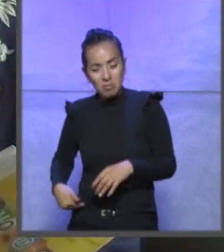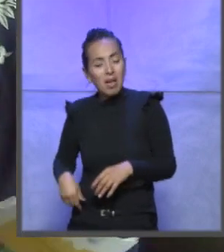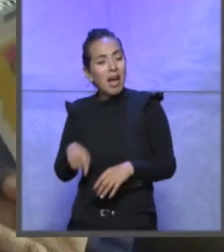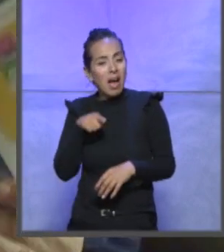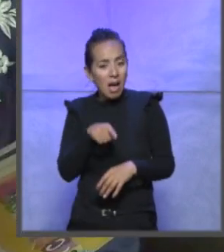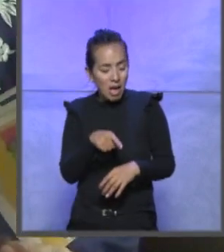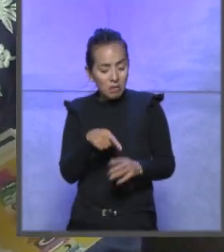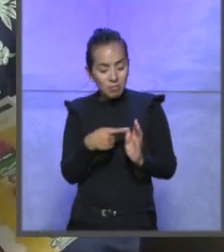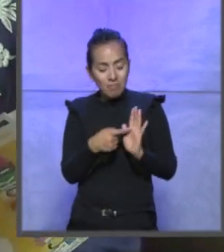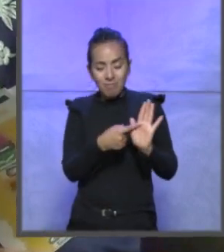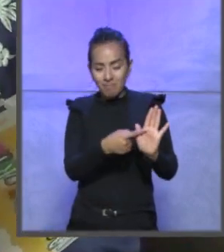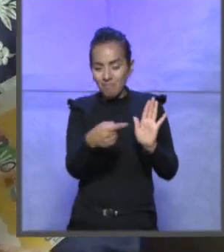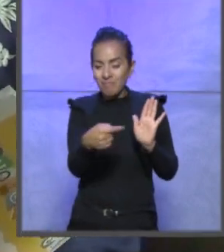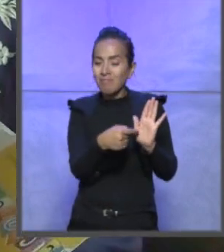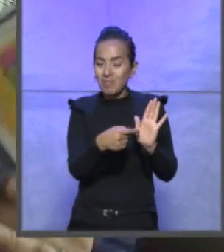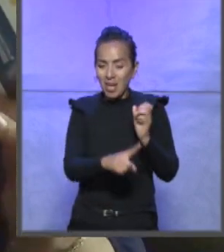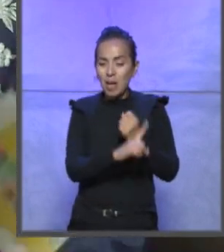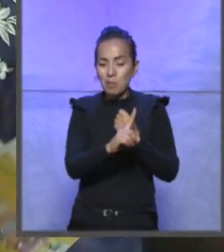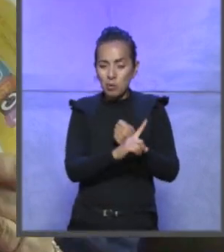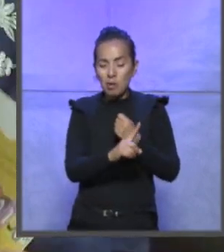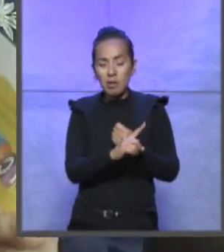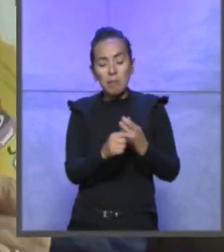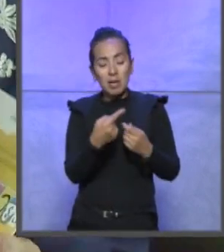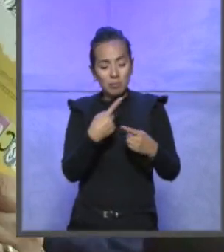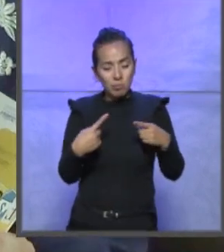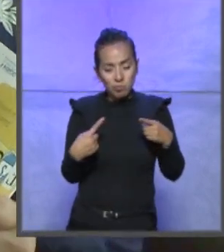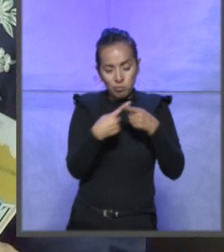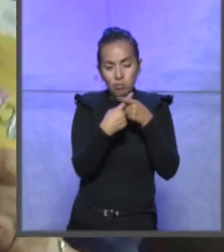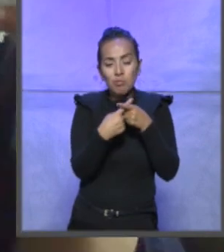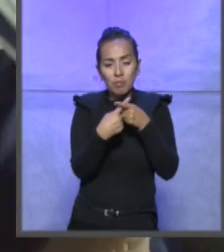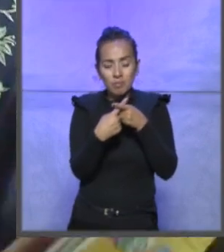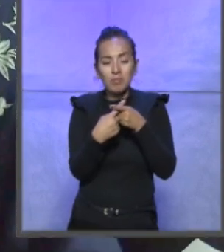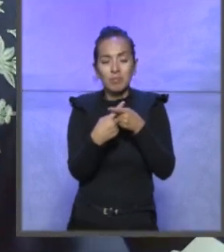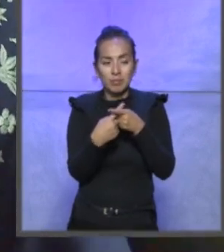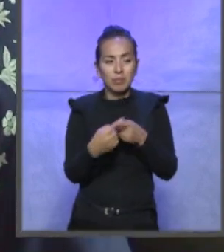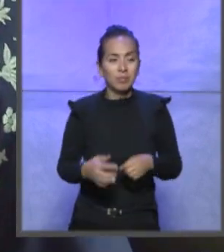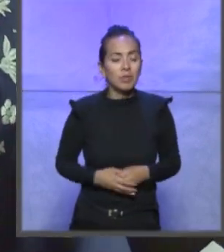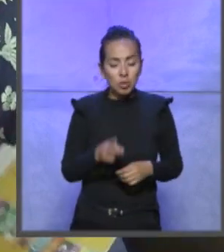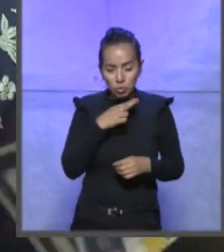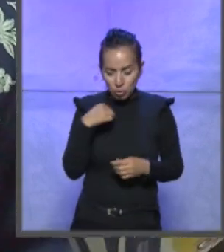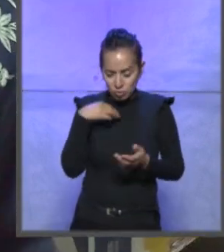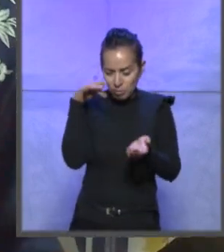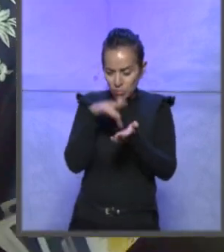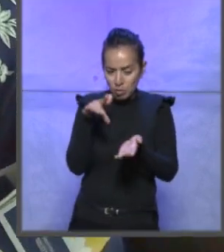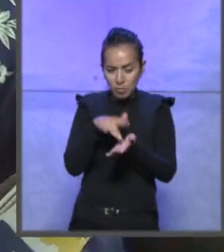problemas, tenemos estos diagnósticos y nos está afectando directamente y vamos a influir en ello.